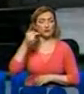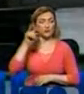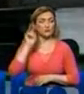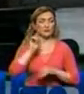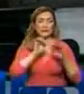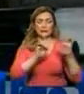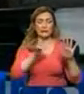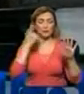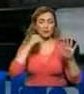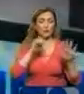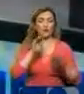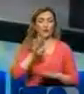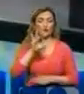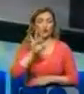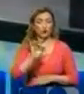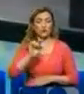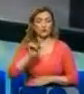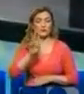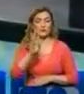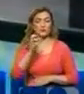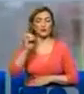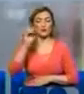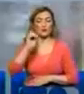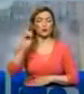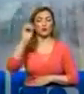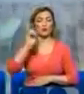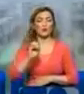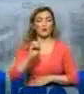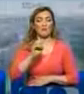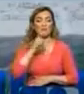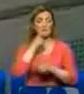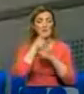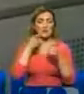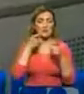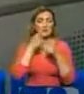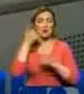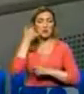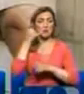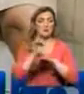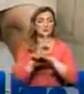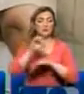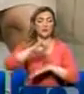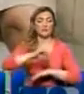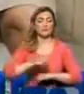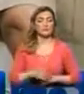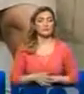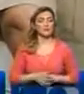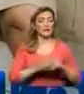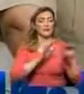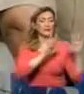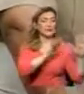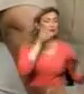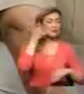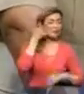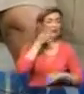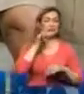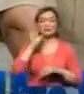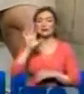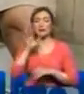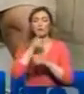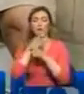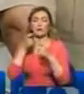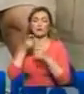el 48 6% fueron alertas falsas por mal uso de la línea delgada 10 llamadas 5